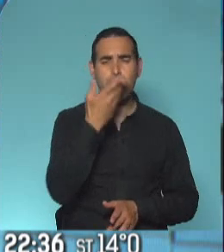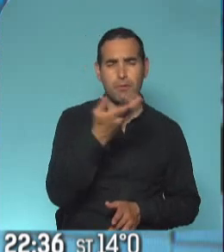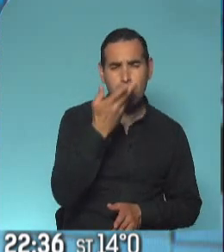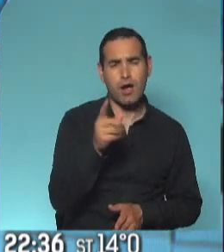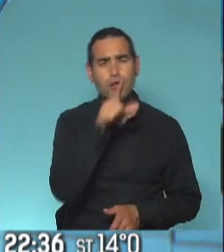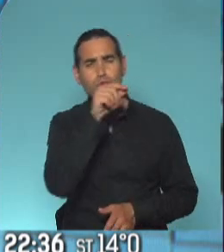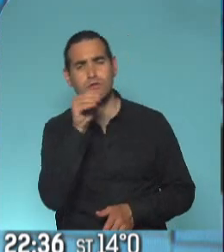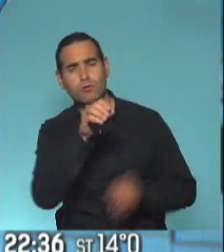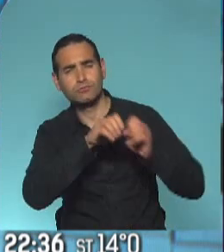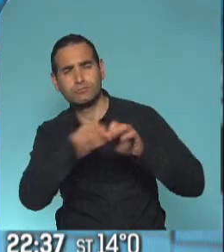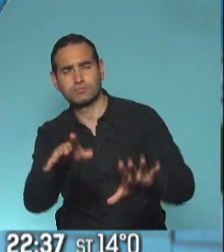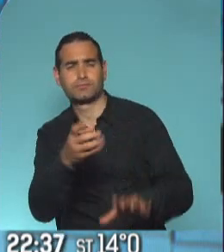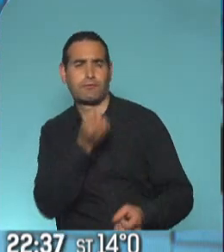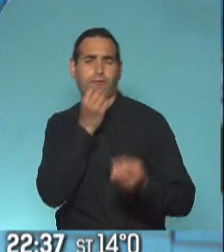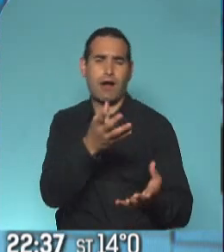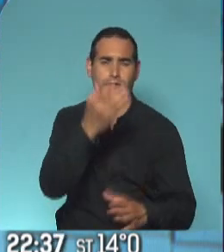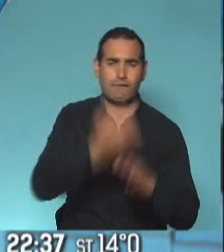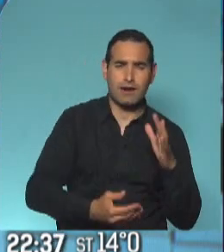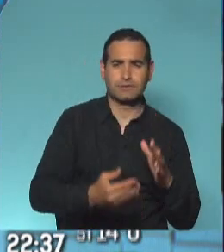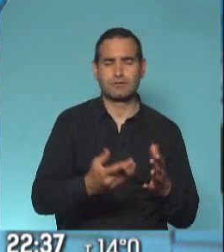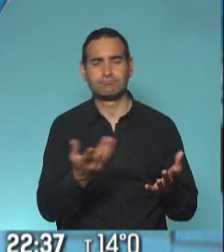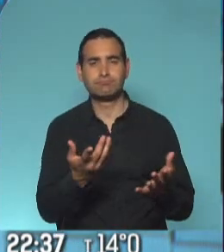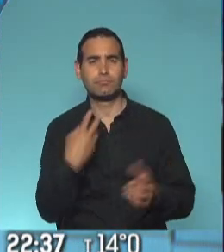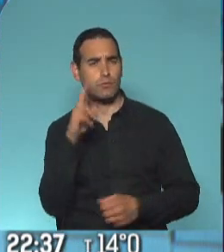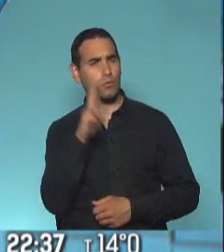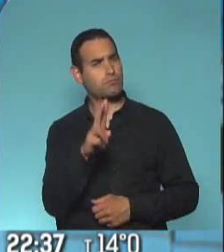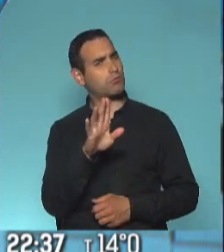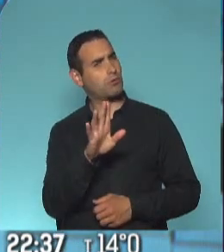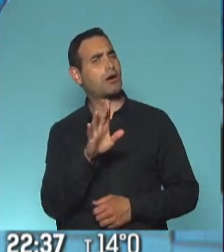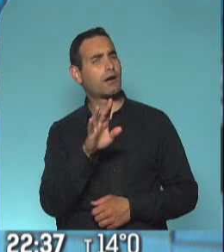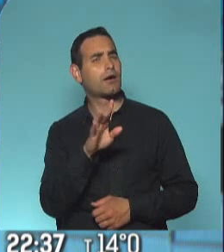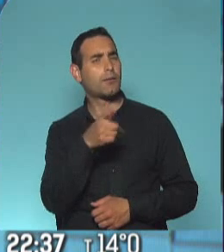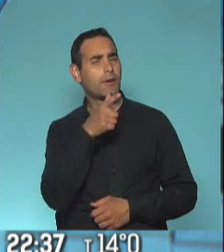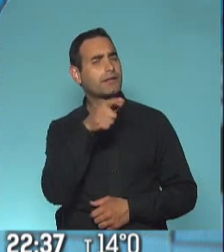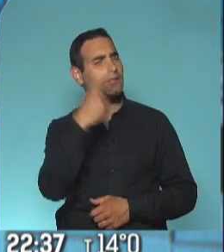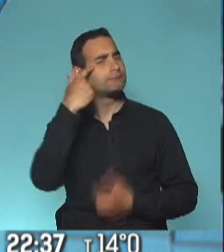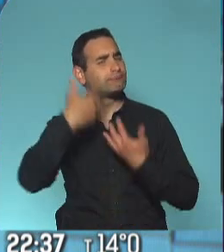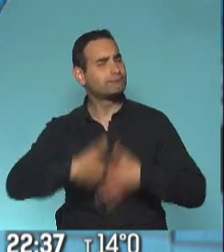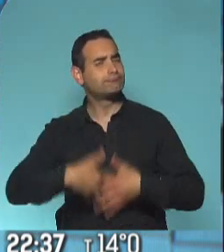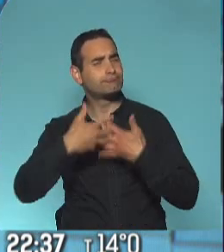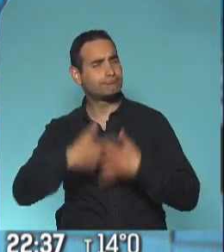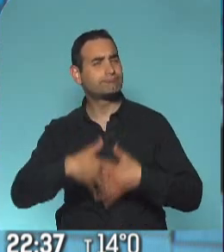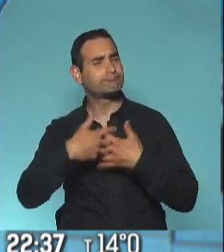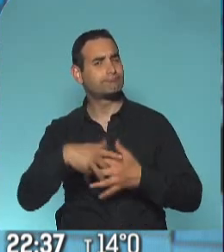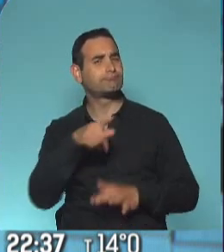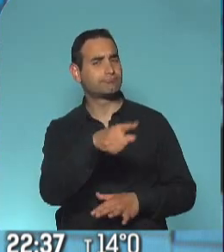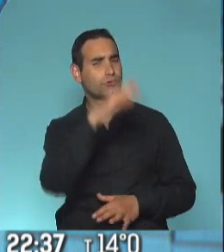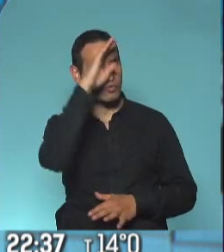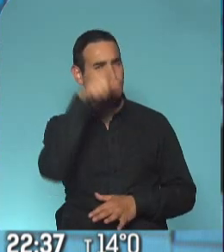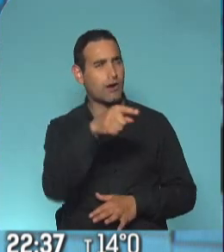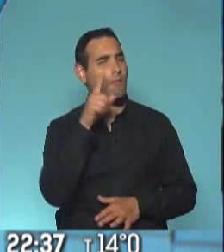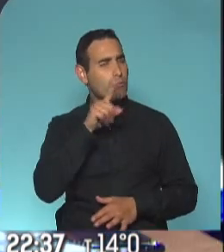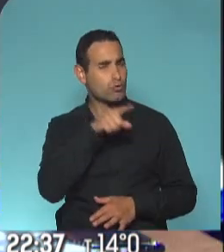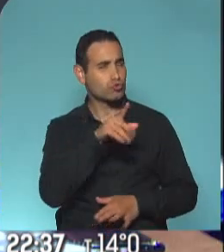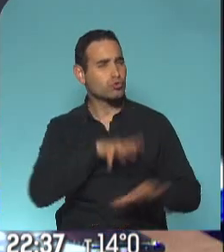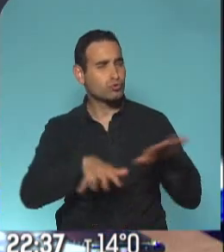el exabrupto, la furia, el pelo de Trump y qué sé yo, uno por ahí ve una línea no tan irracional detrás de lo que hace el presidente.